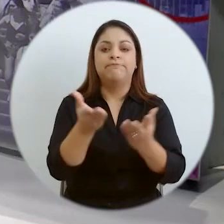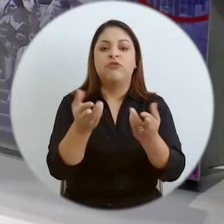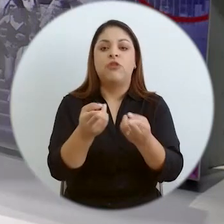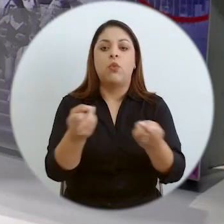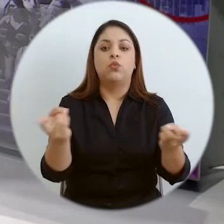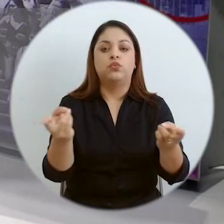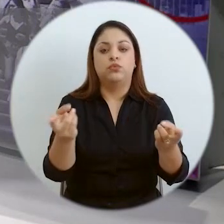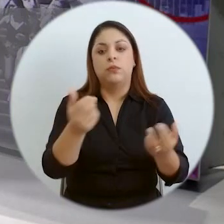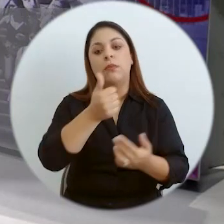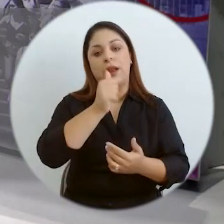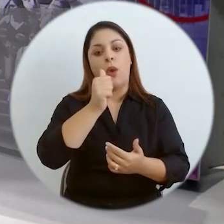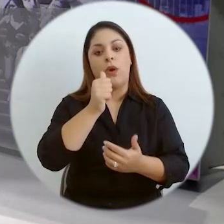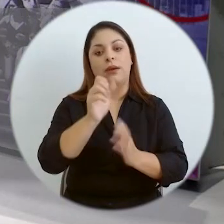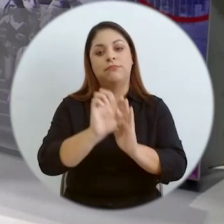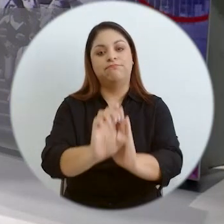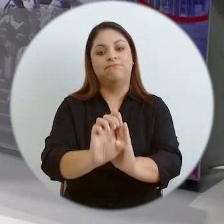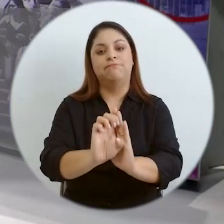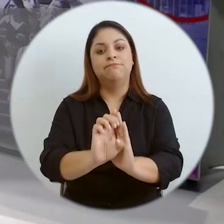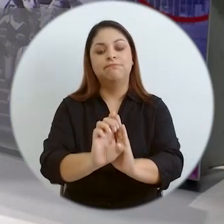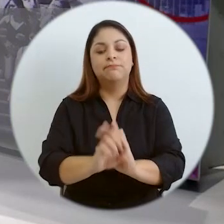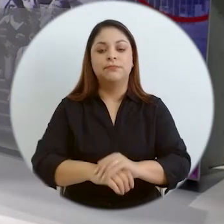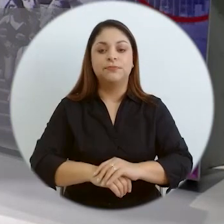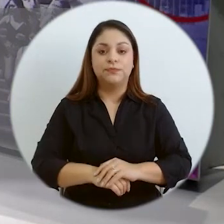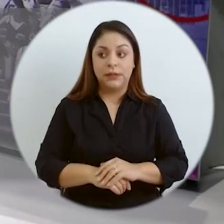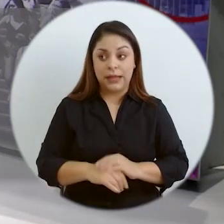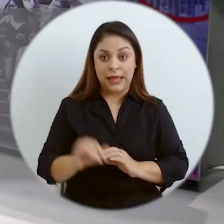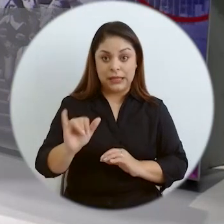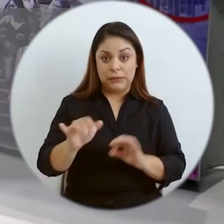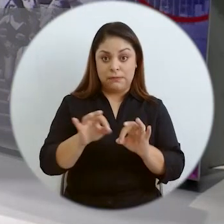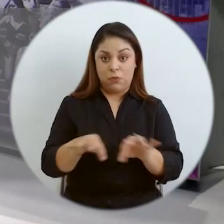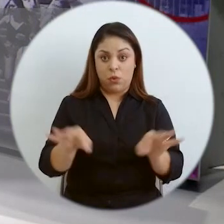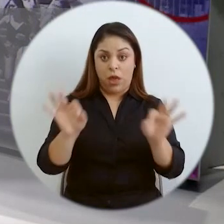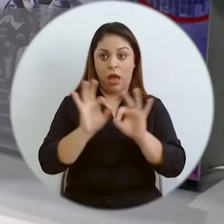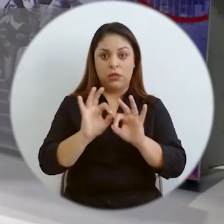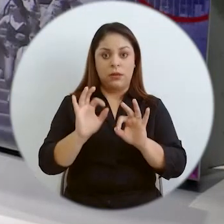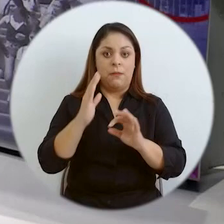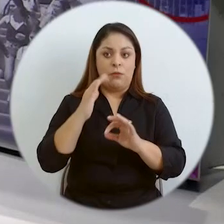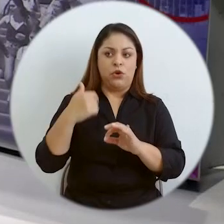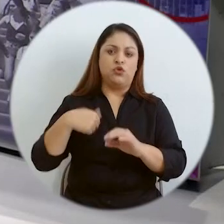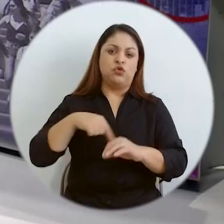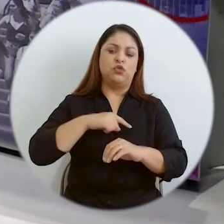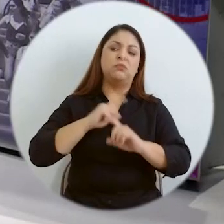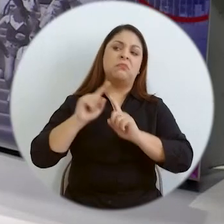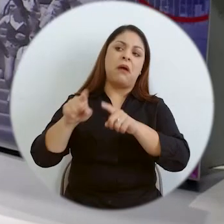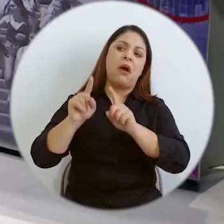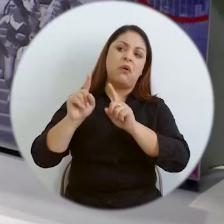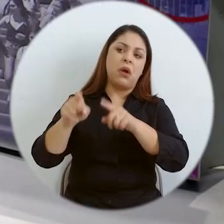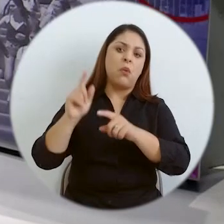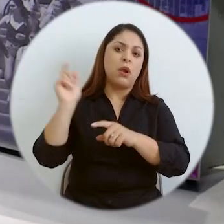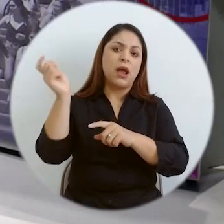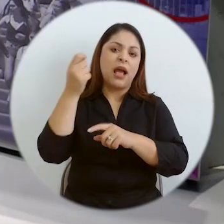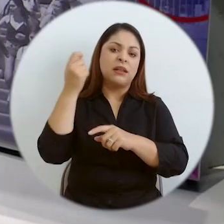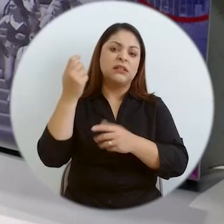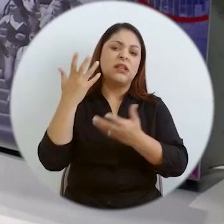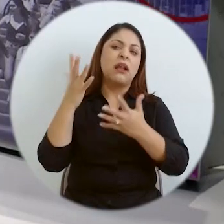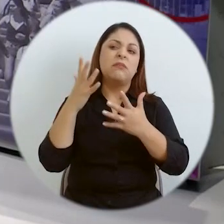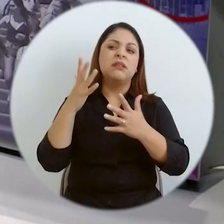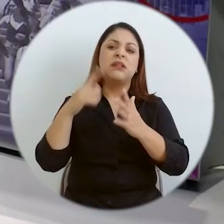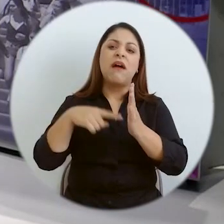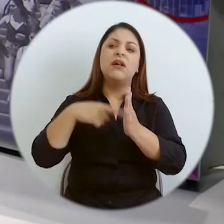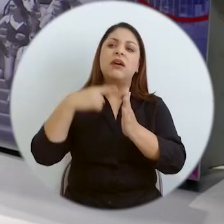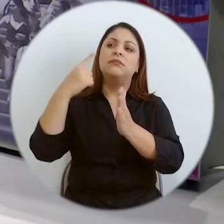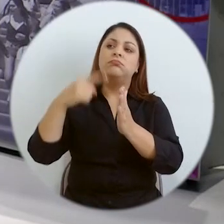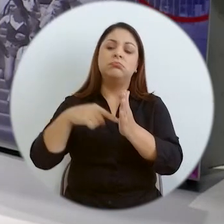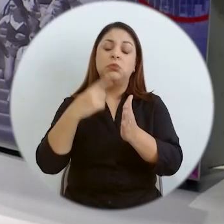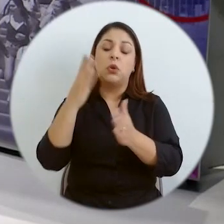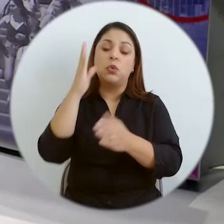tan importante ese boom? Porque como ¿verdad? Va a Guanacaste cada cierto tiempo, tal vez no lo nota, pero por los